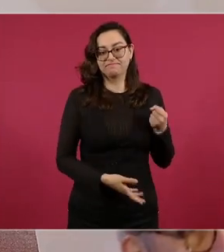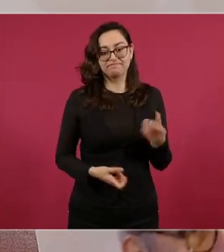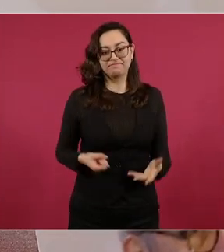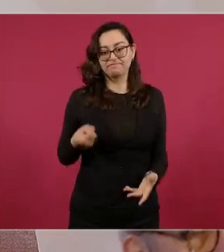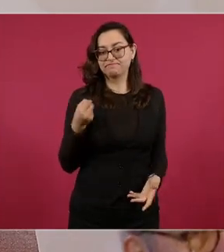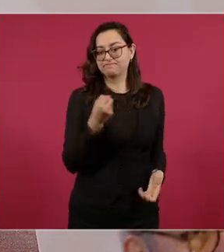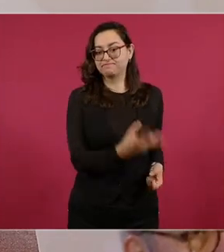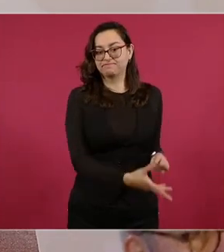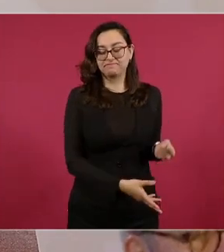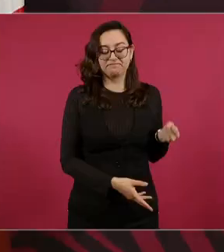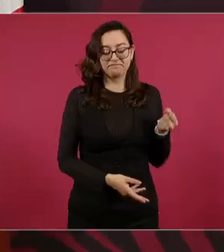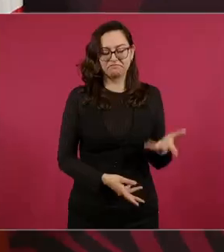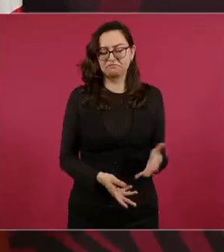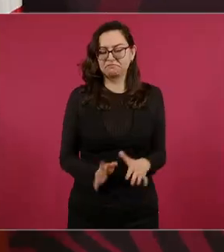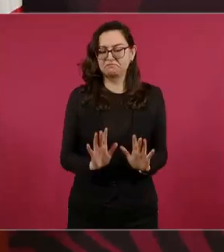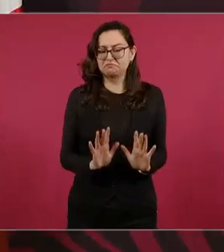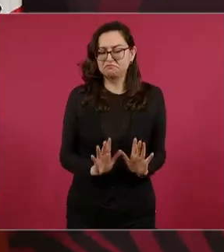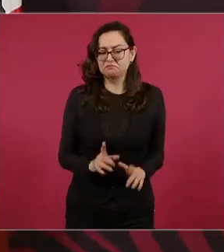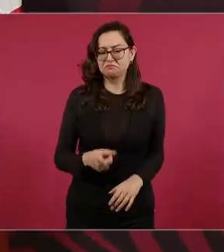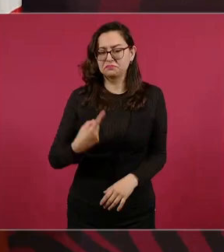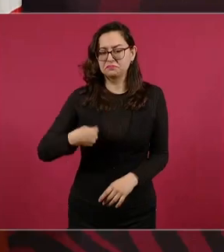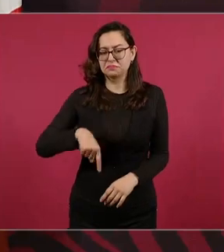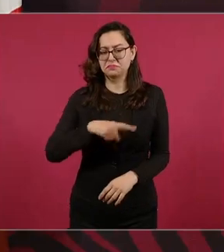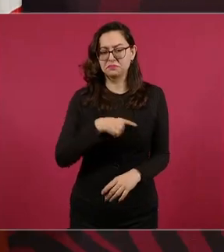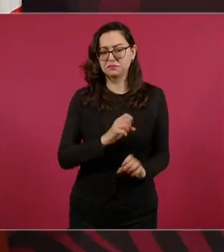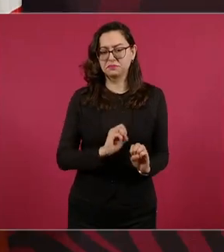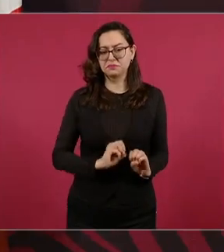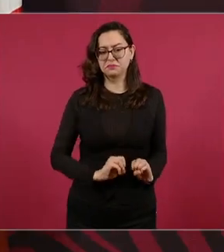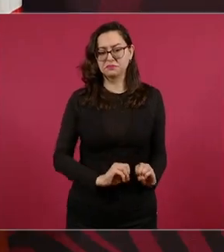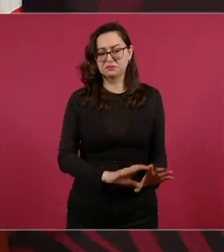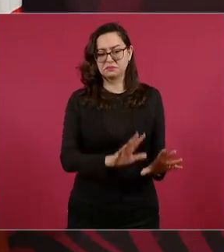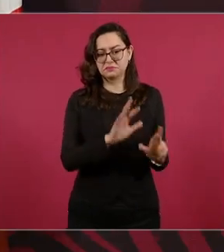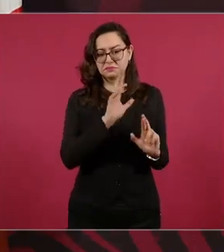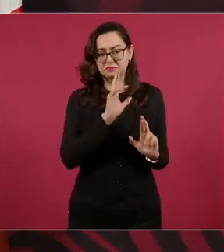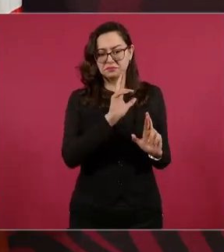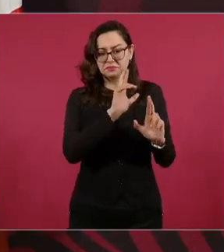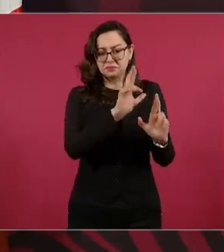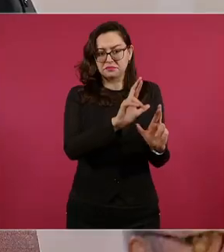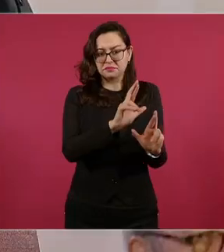porque están en las universidades,